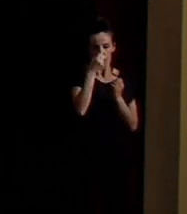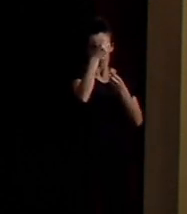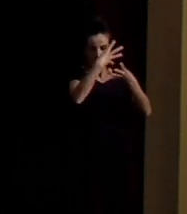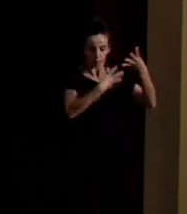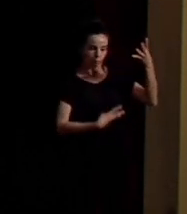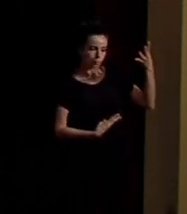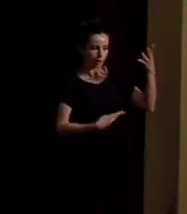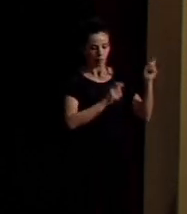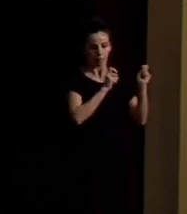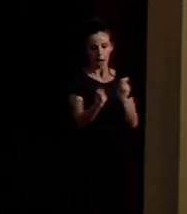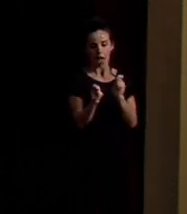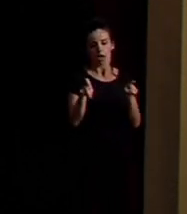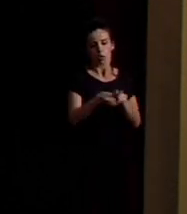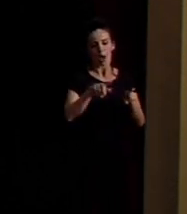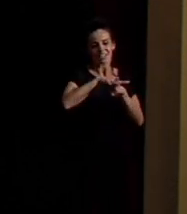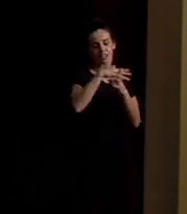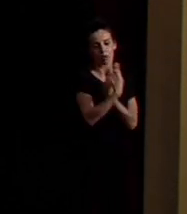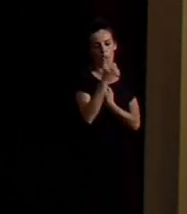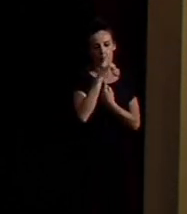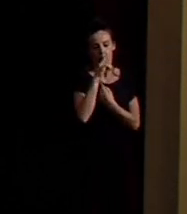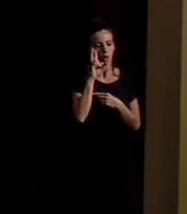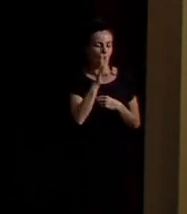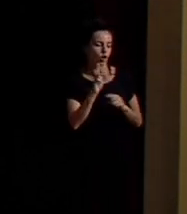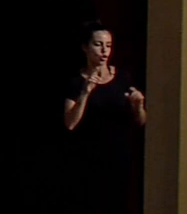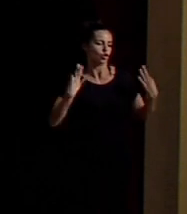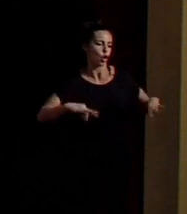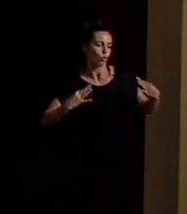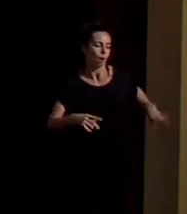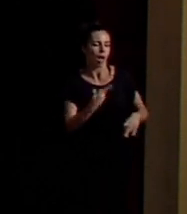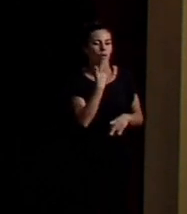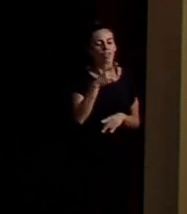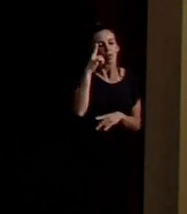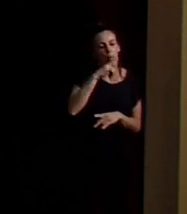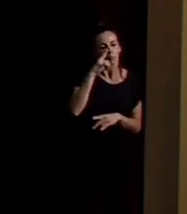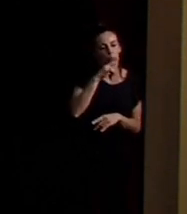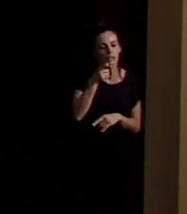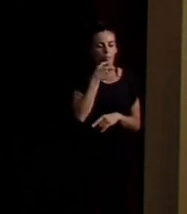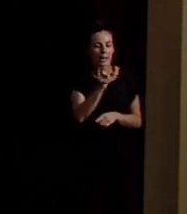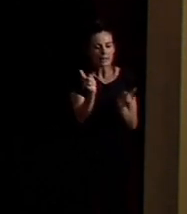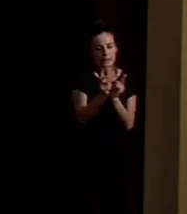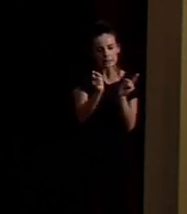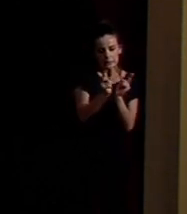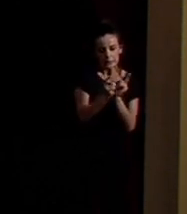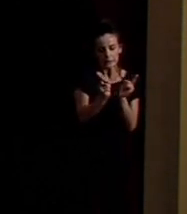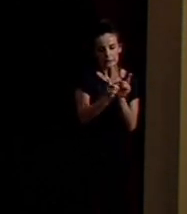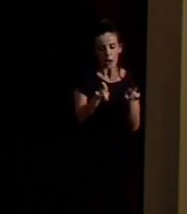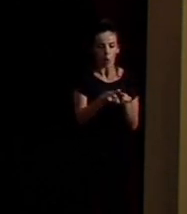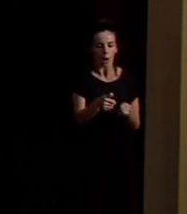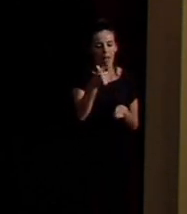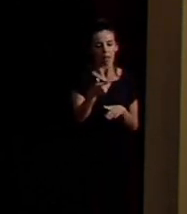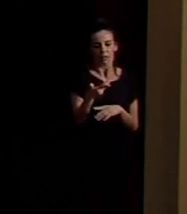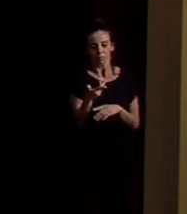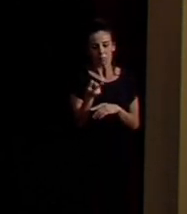¿no? Estos personajes que se van de putillas, ¿no?, como lo dicen en diminutivo, ¿no?, como queriéndole añadir ahí un punto, bueno, no sé